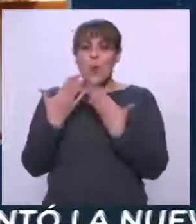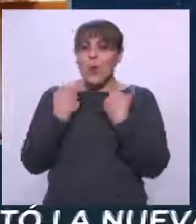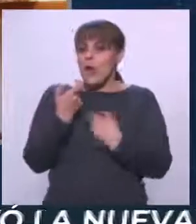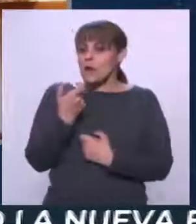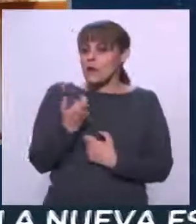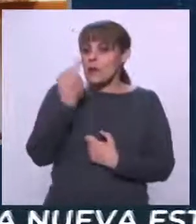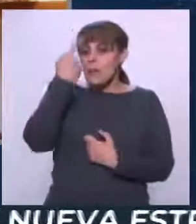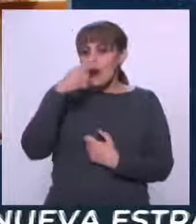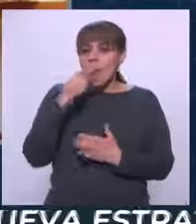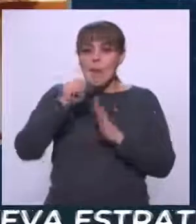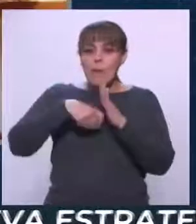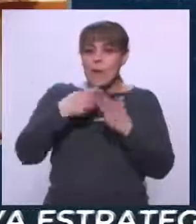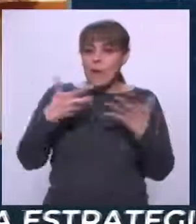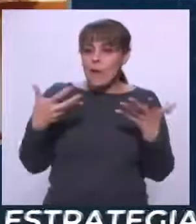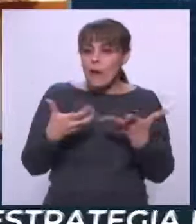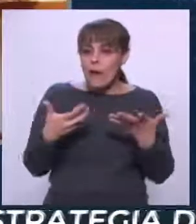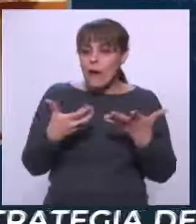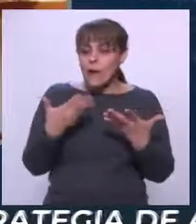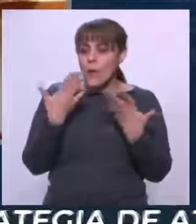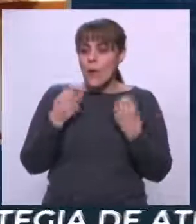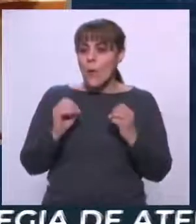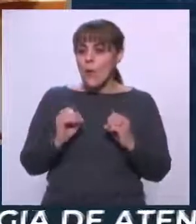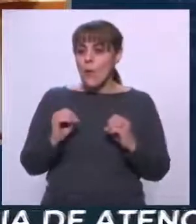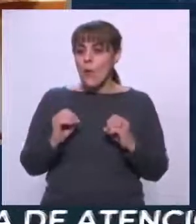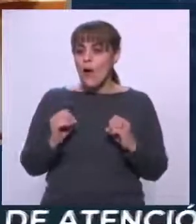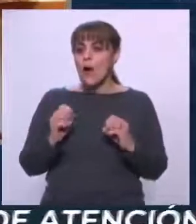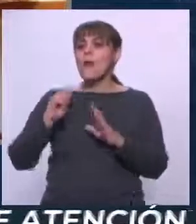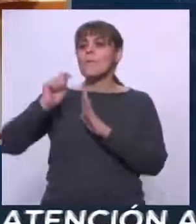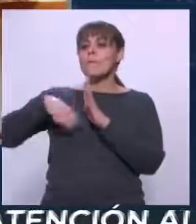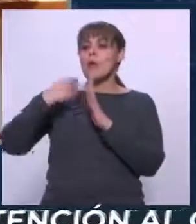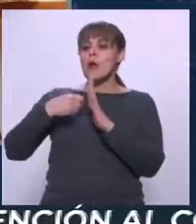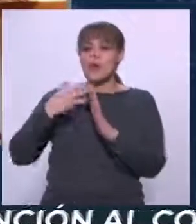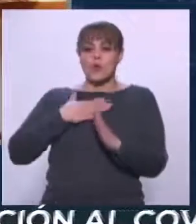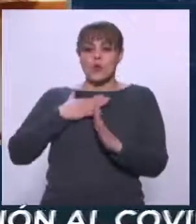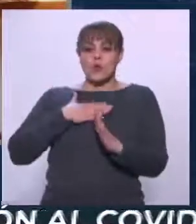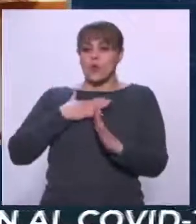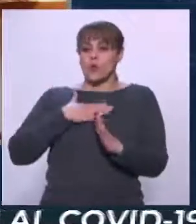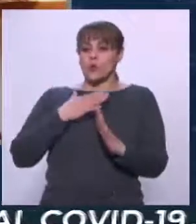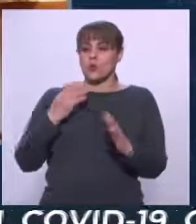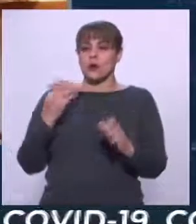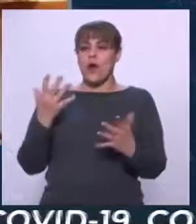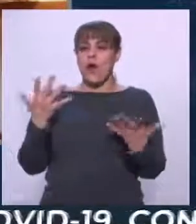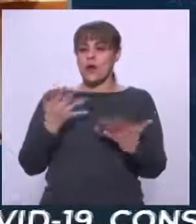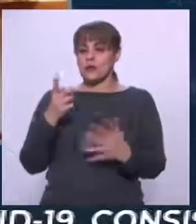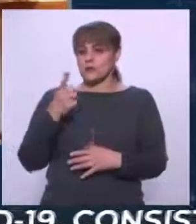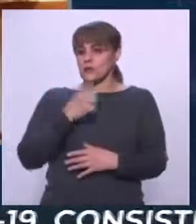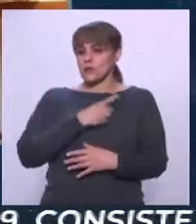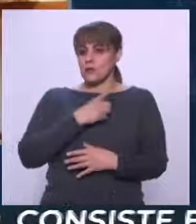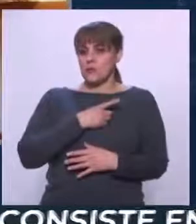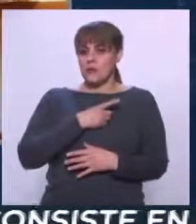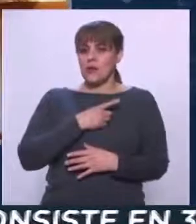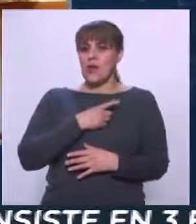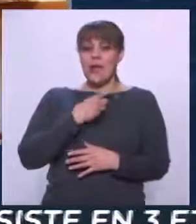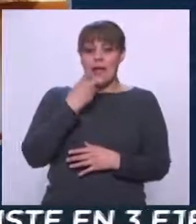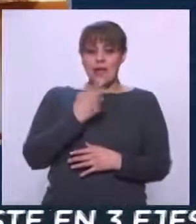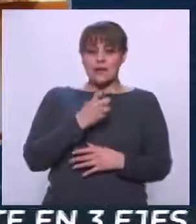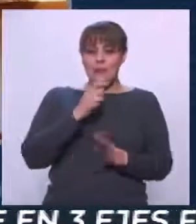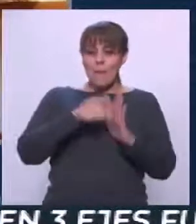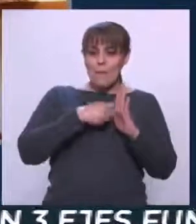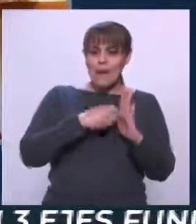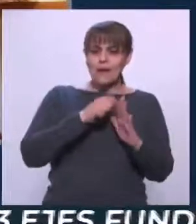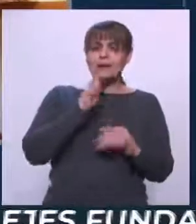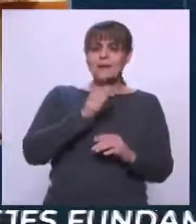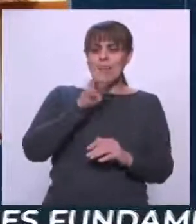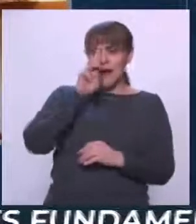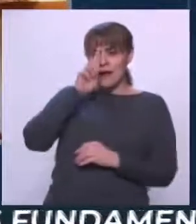para hacer la película. Es una película independiente, y también es mi homenaje a doña Eva